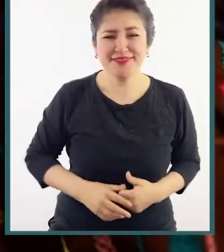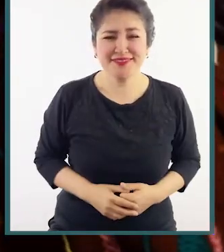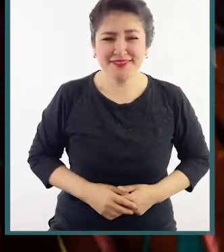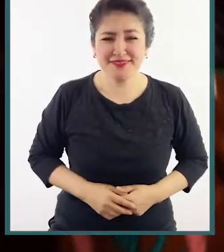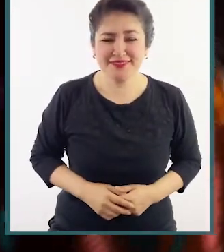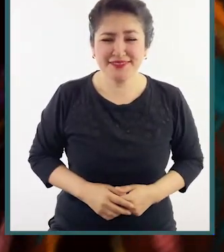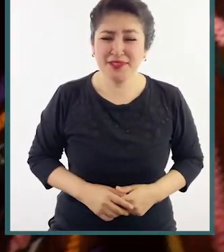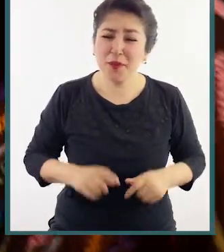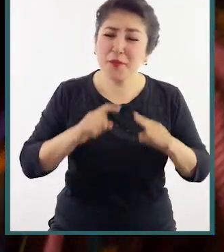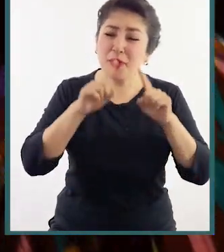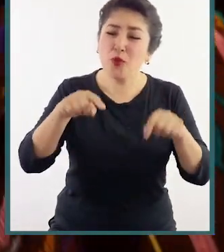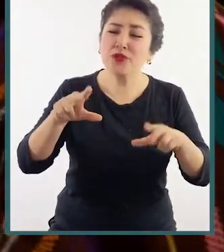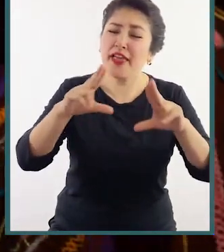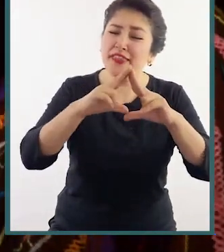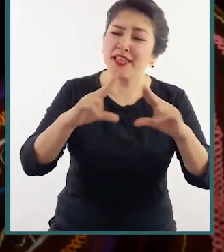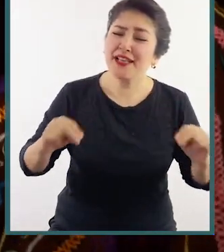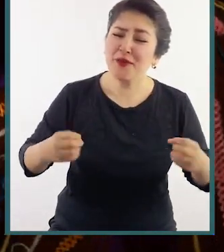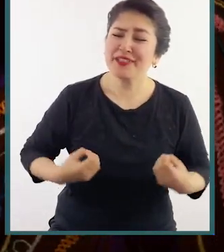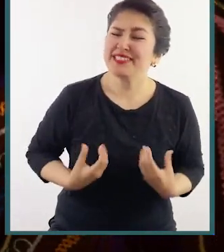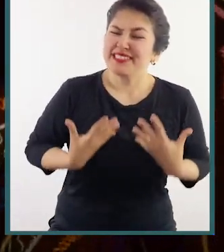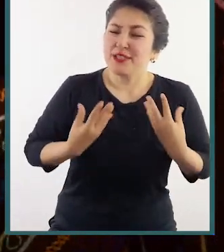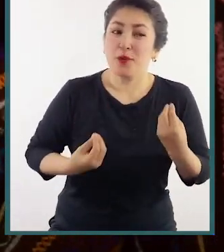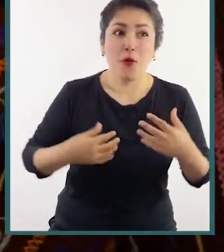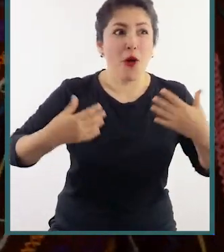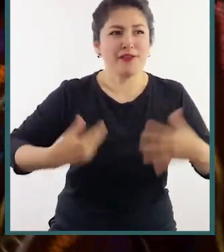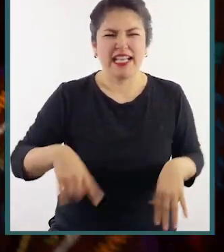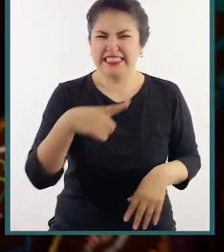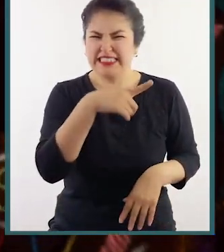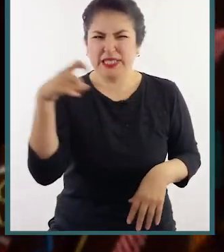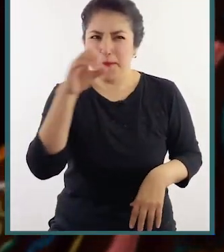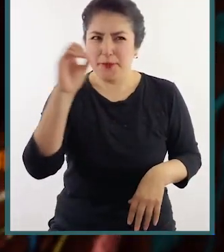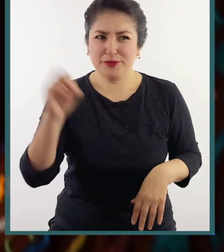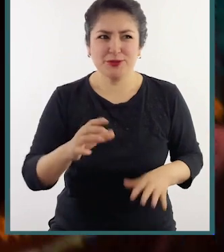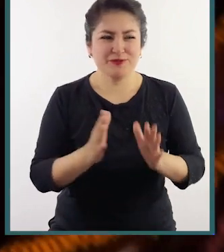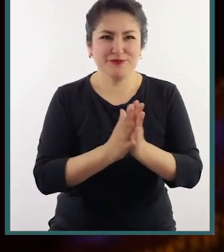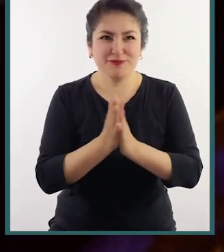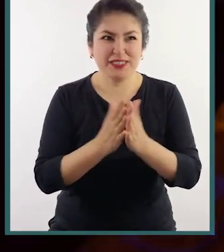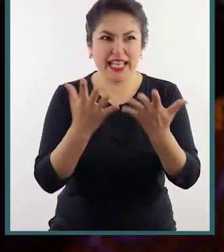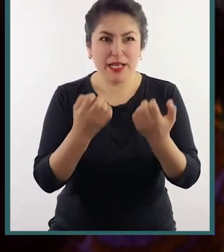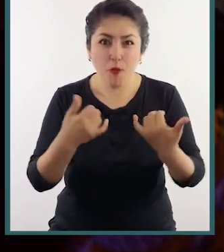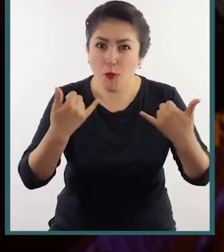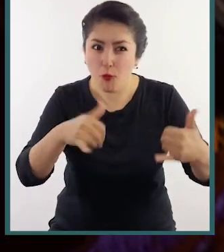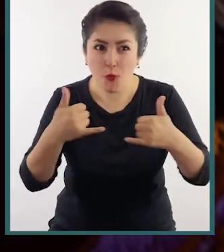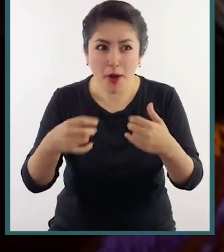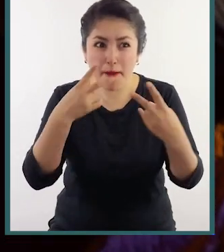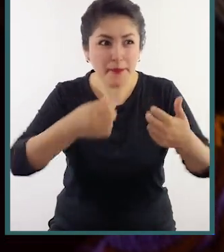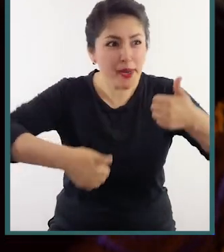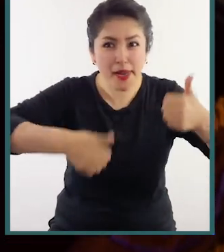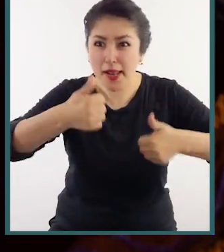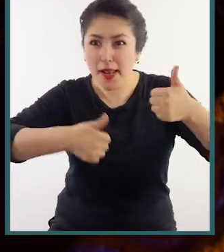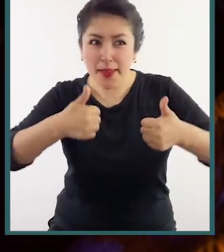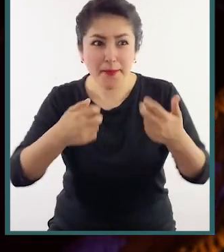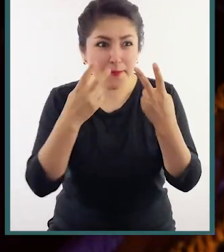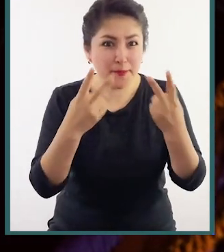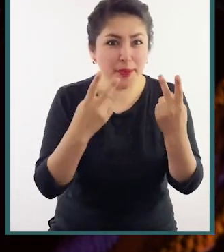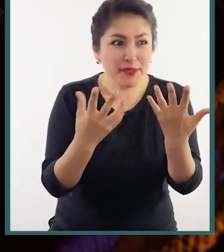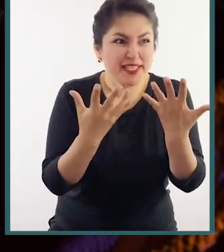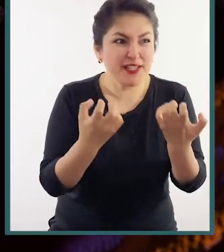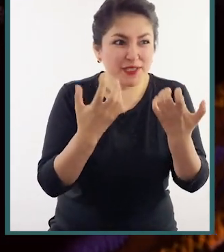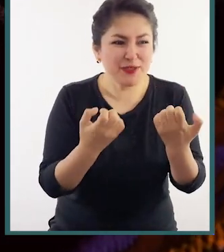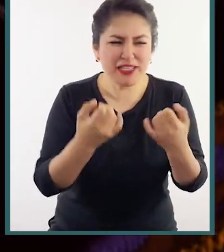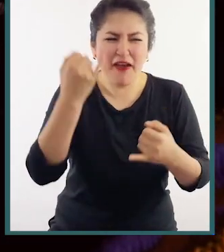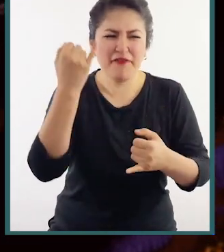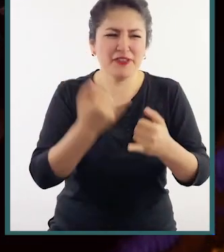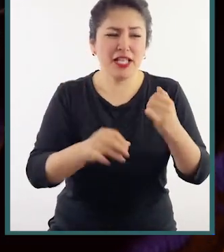¿Cómo está la energía de Nicaragua? Estamos al 100, ya queremos jugar, ya queremos ver a toda la competencia,